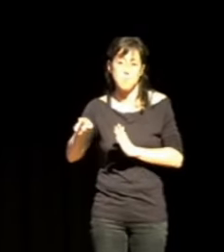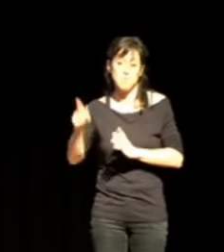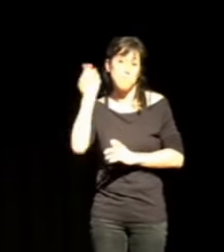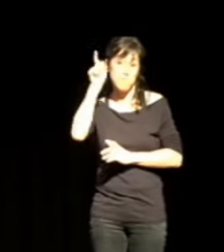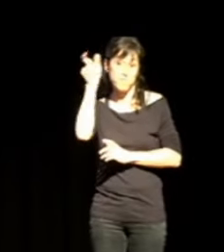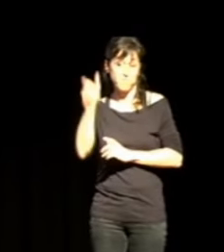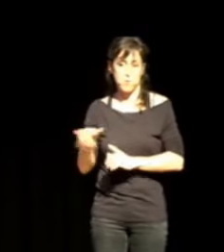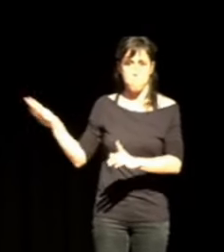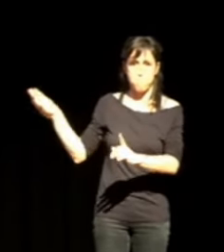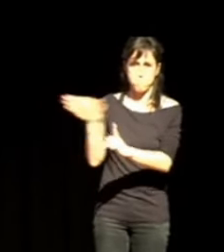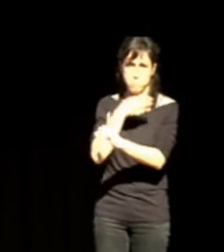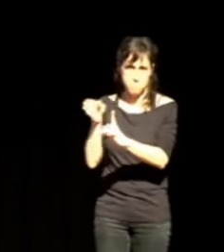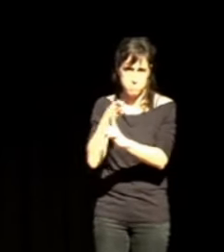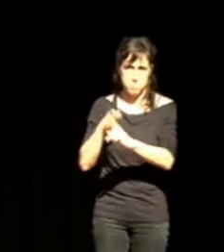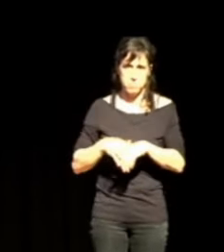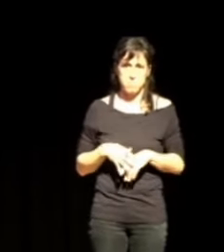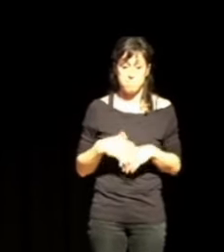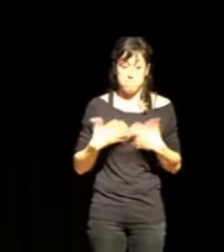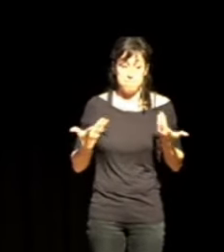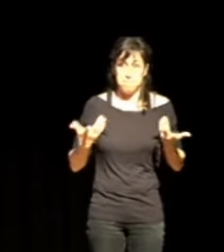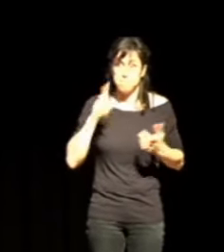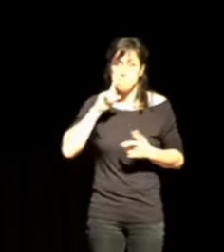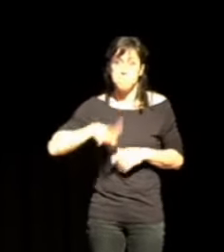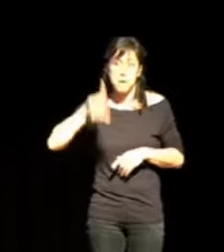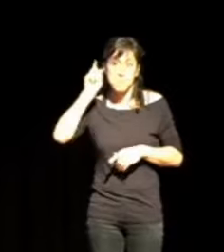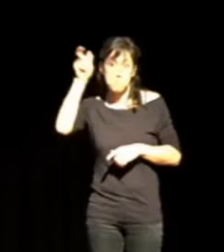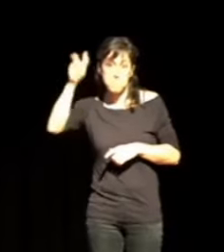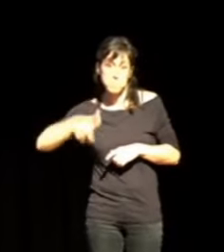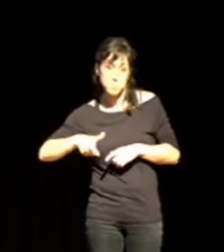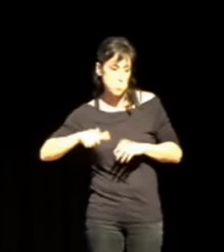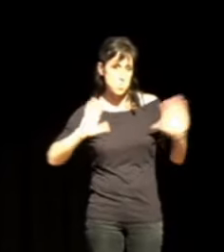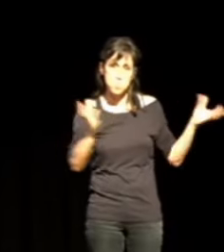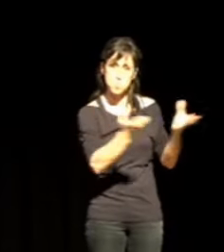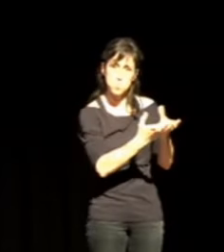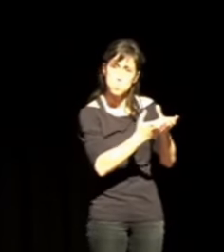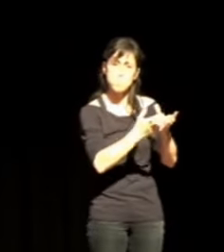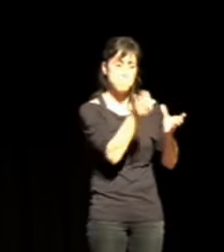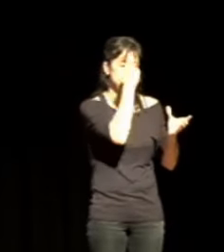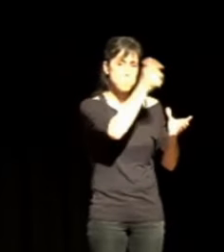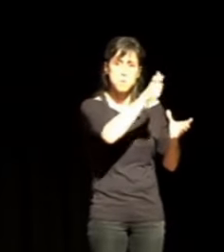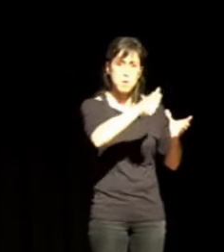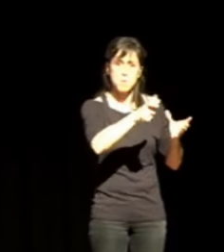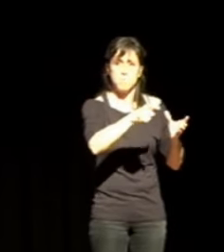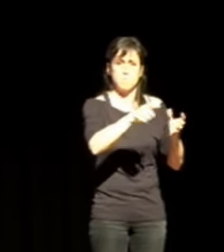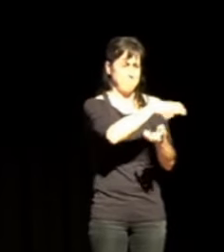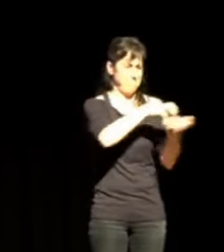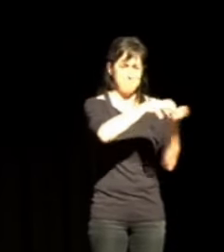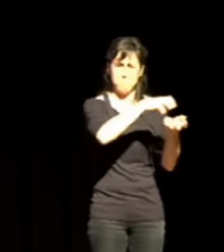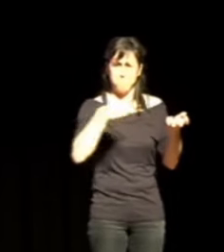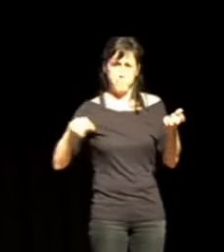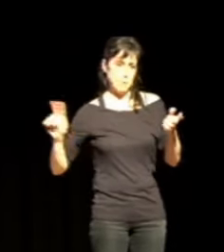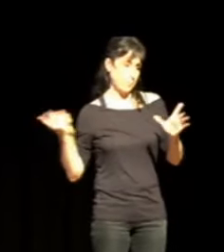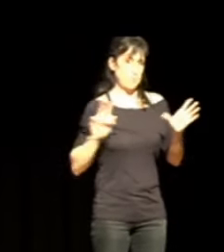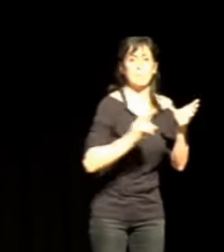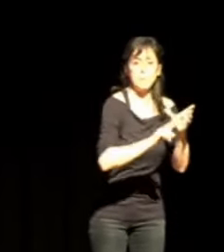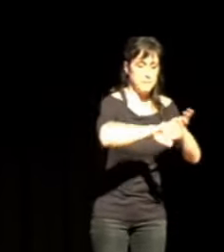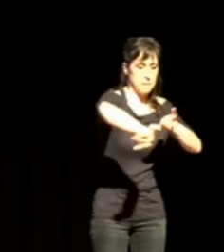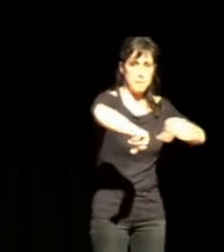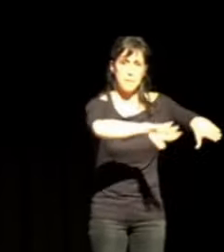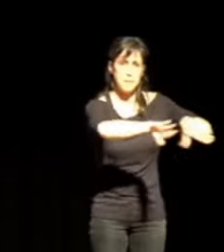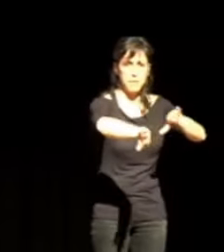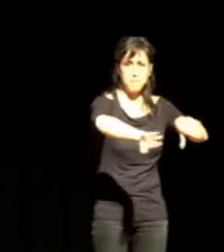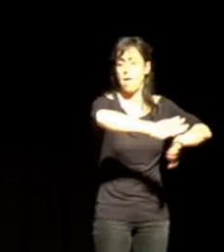Lo que ocurrió fue que el docente trató de dispersar a un grupo de alumnos en el patio cuando fue atacado e insultado.